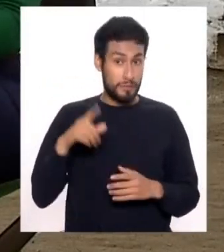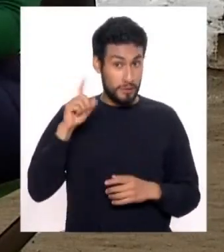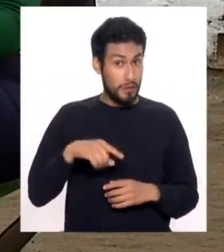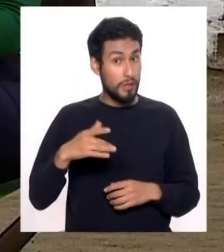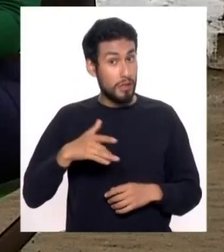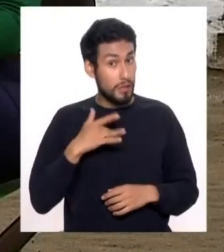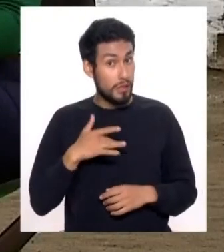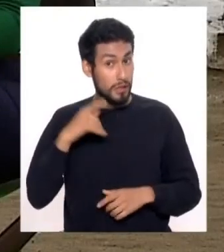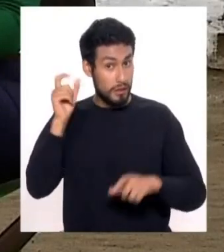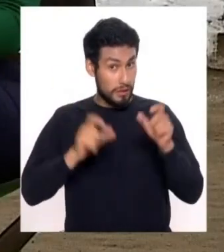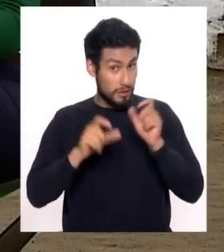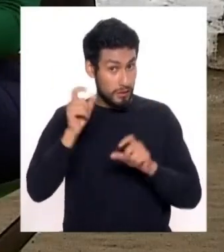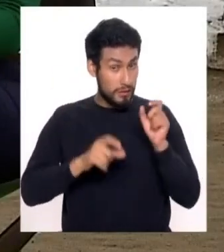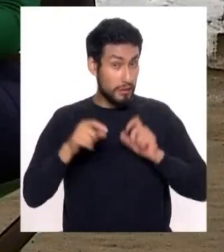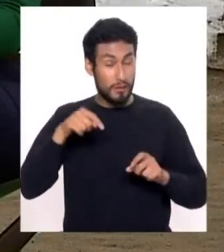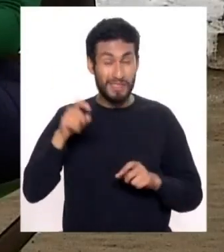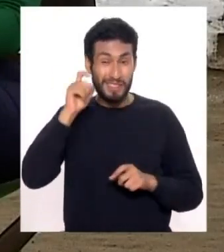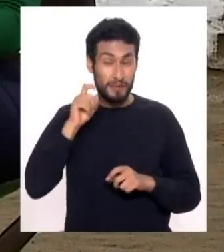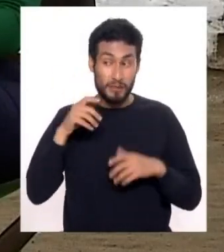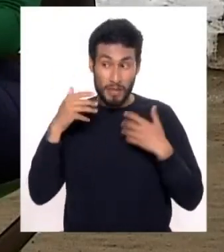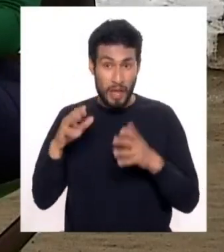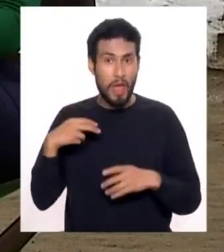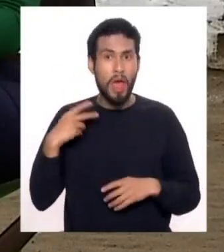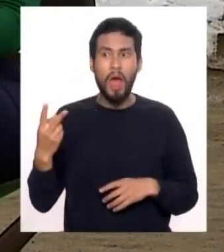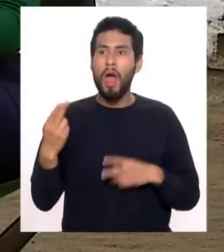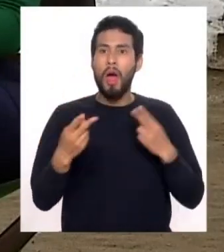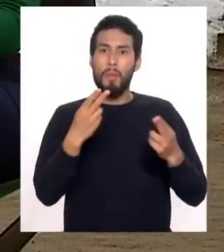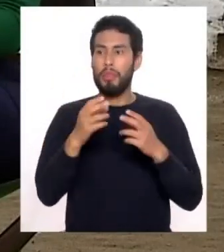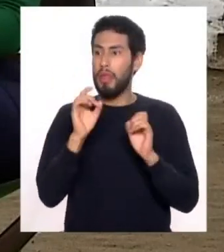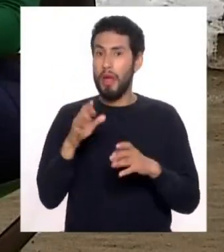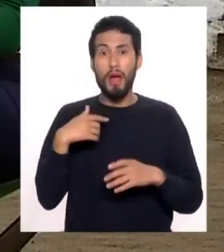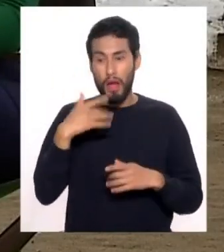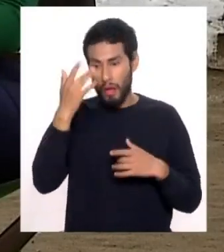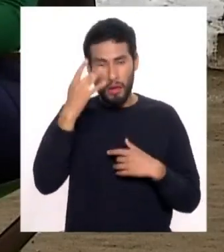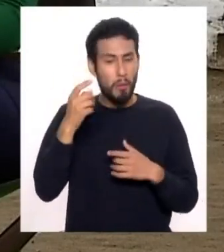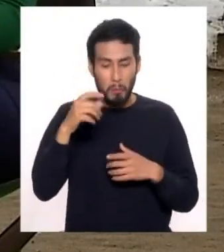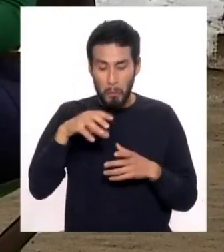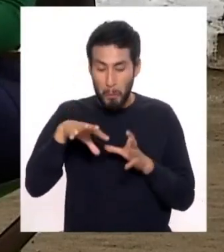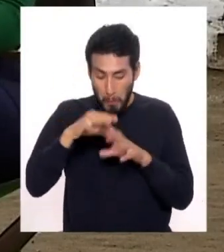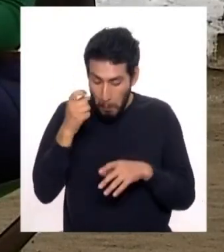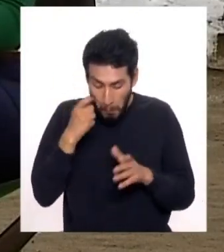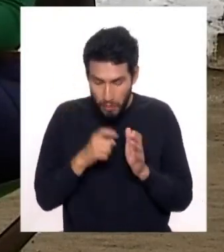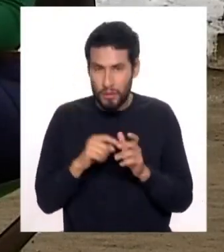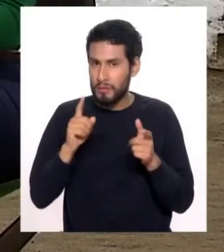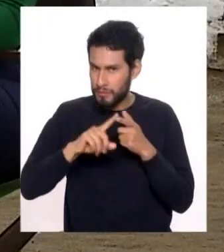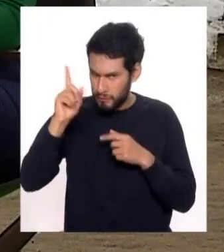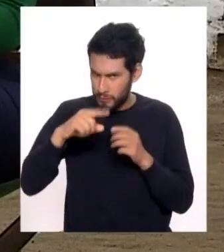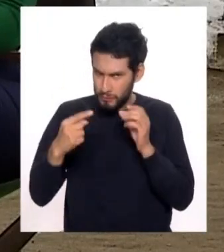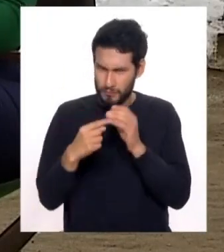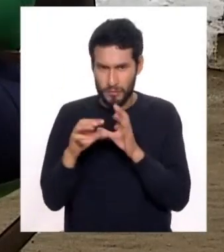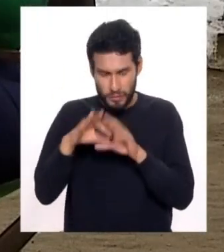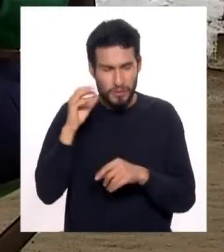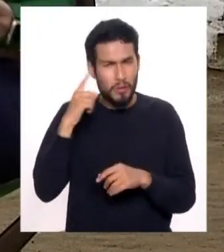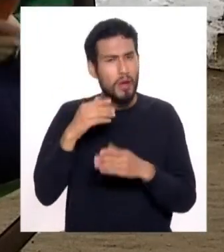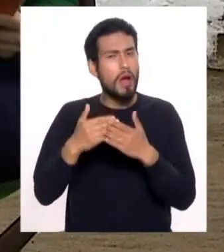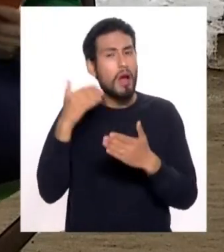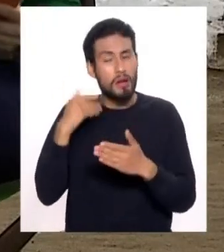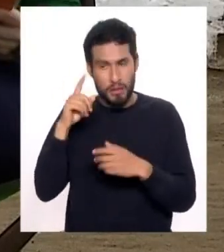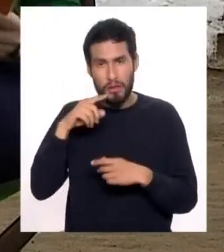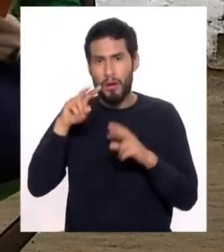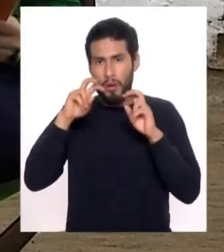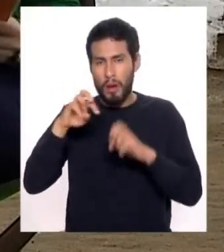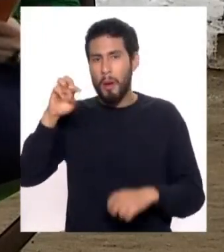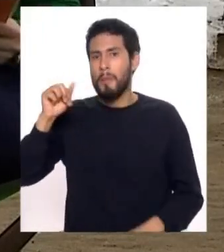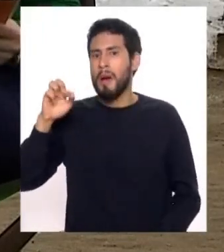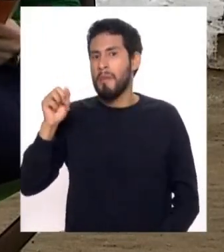de que las personas que ya tuvieron vida sexual pueden tener el papiloma y no hacer enfermedad. Entonces, por lo menos la forma de prevenir es hacer el Papa Nicolau. Eso es